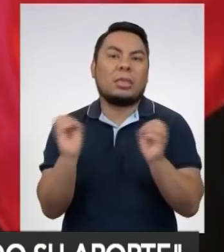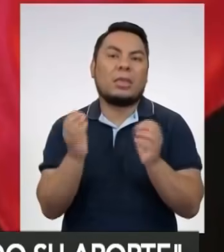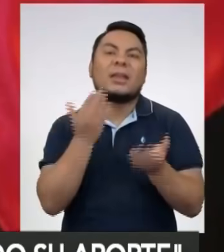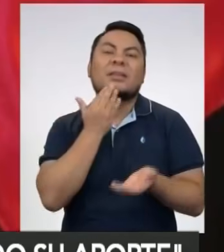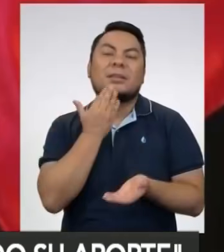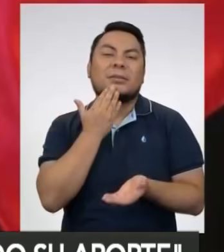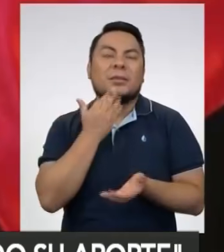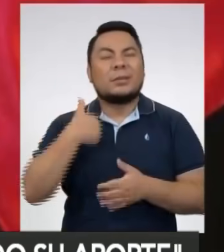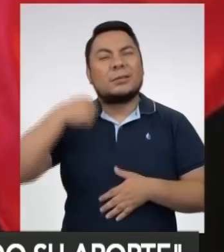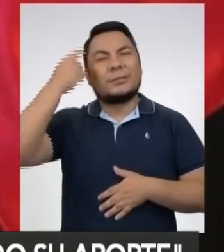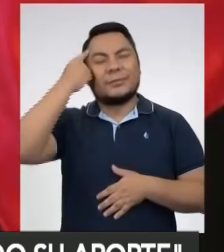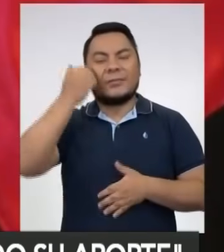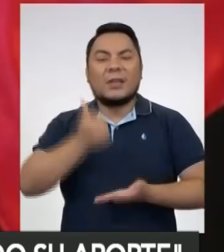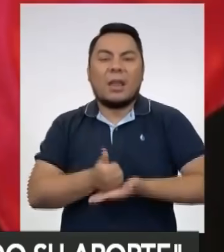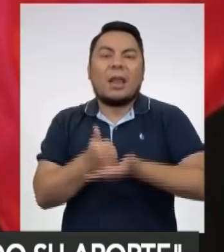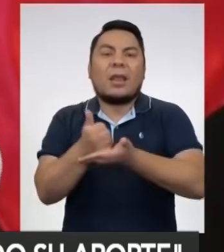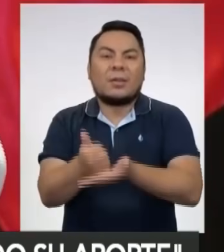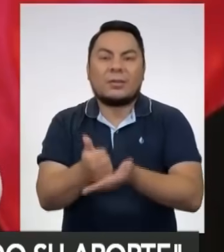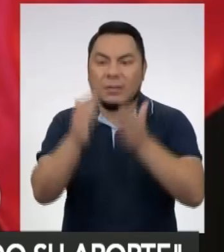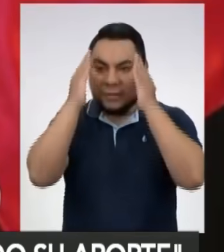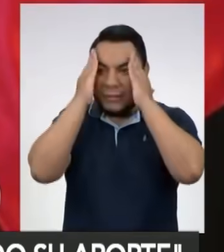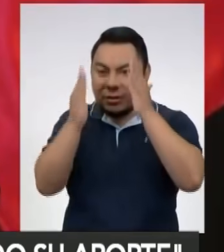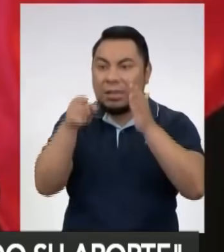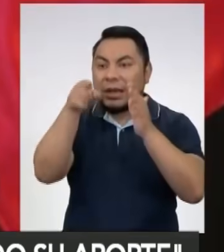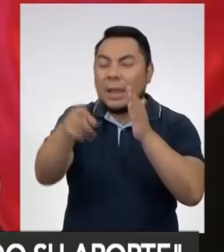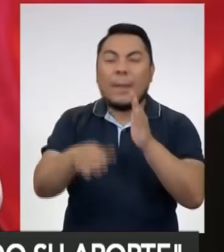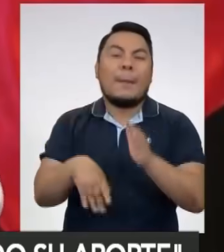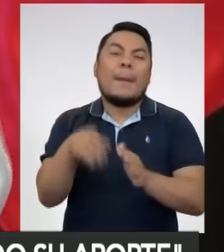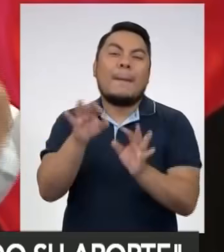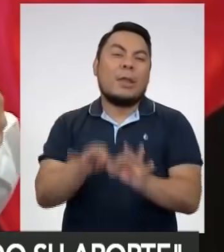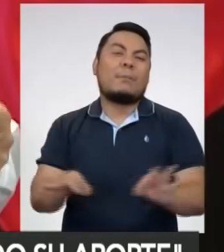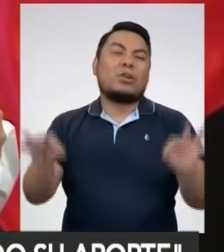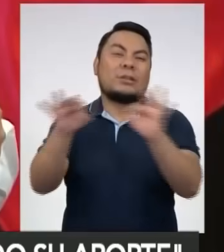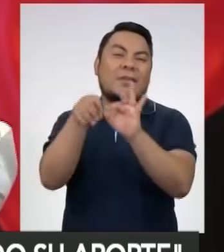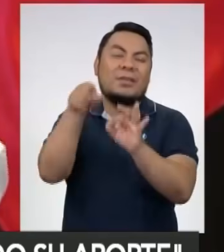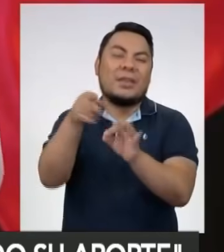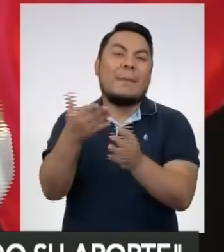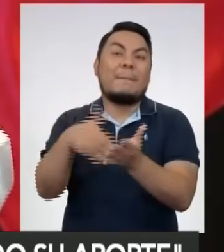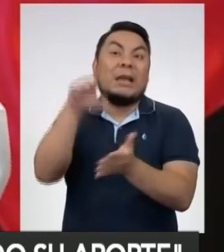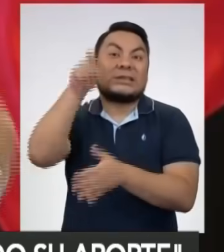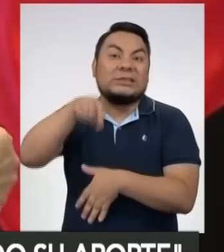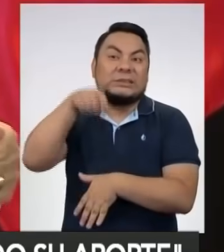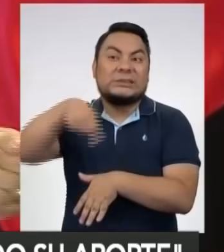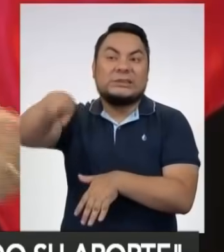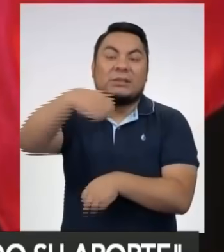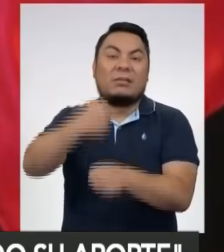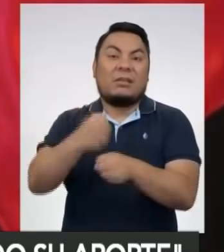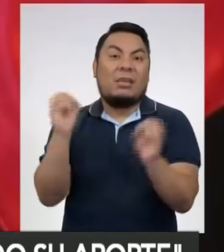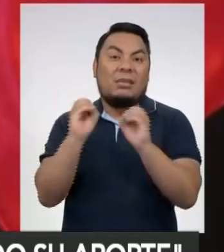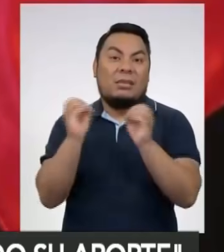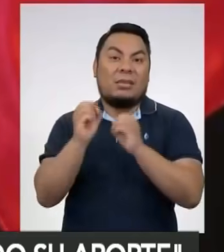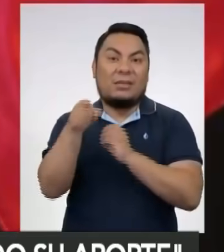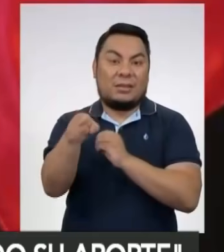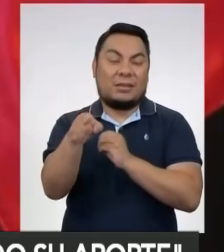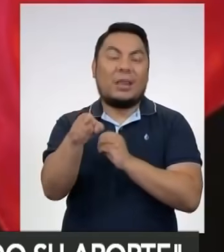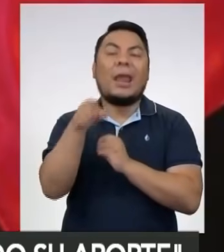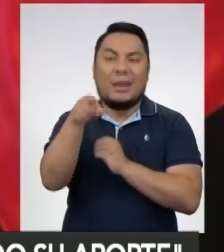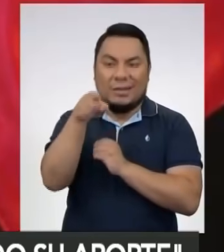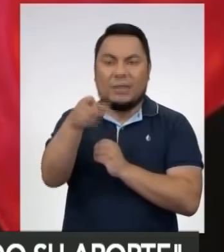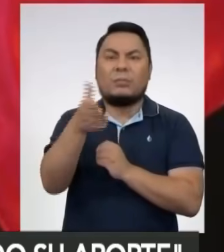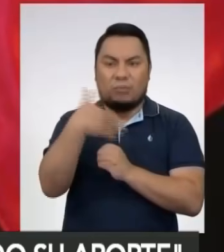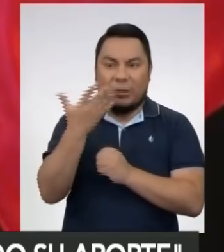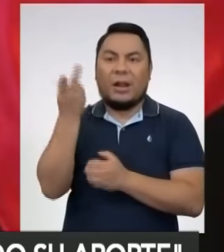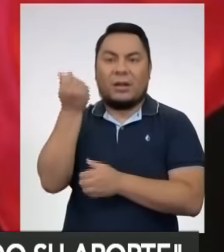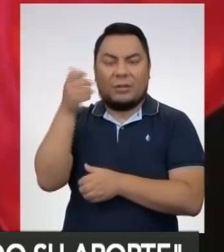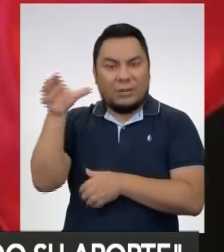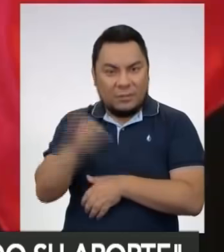de solidaridad, atendemos a los 3 millones que menos aporte han hecho y que ahora ese aporte es significativo y que